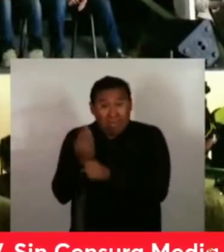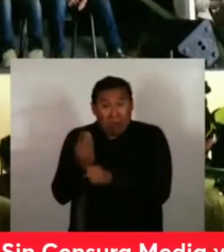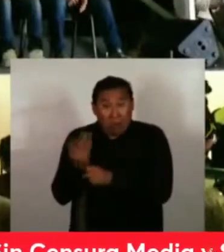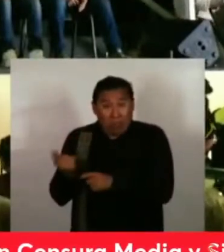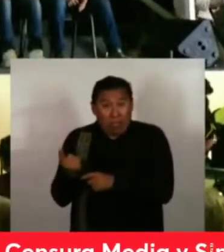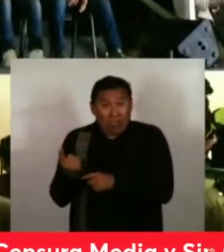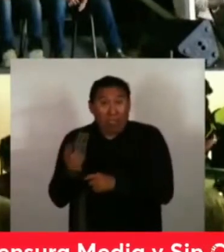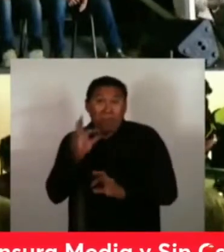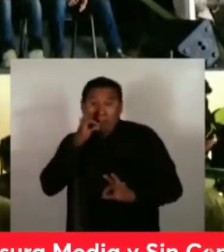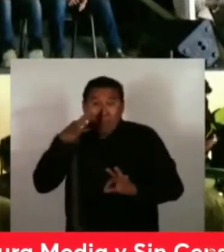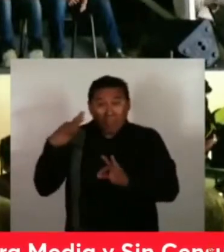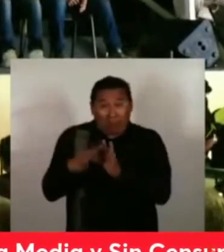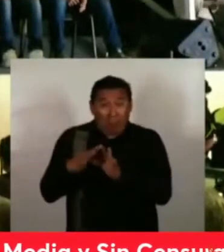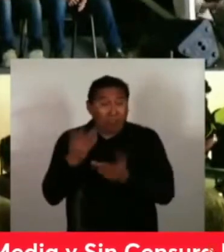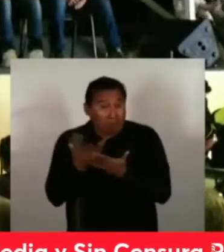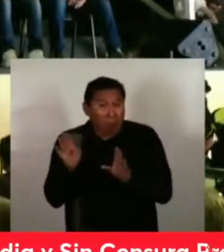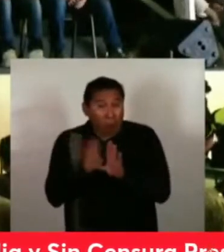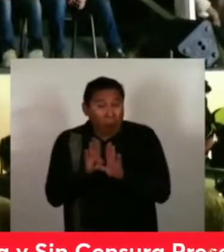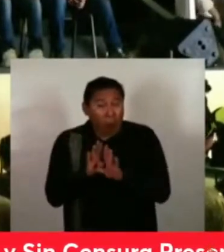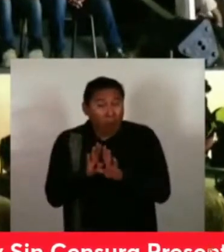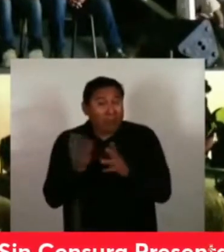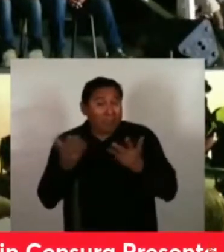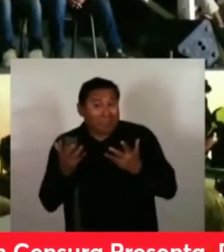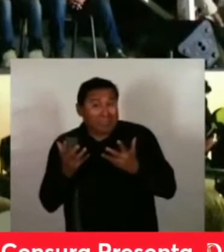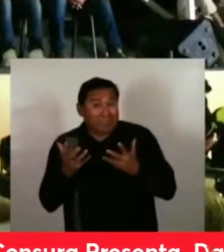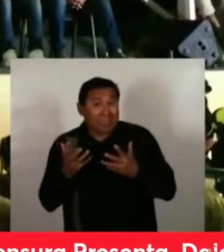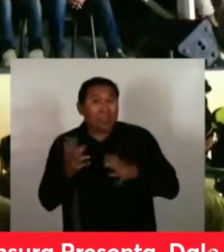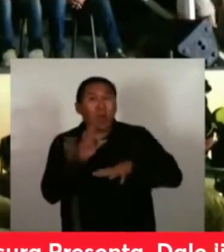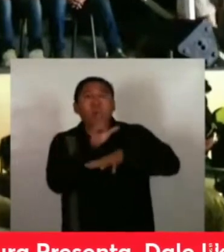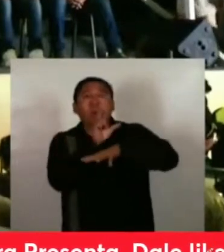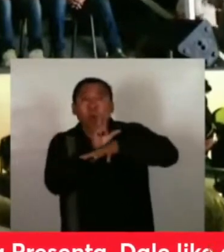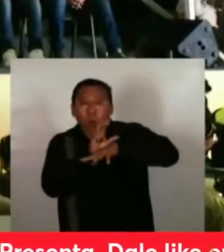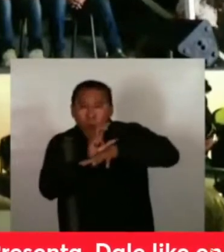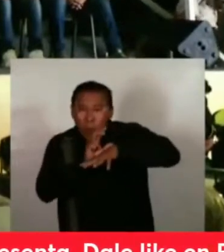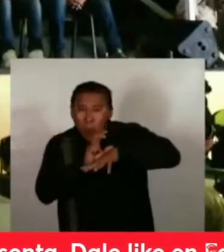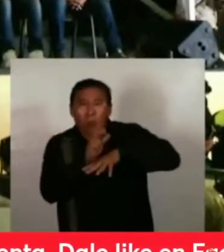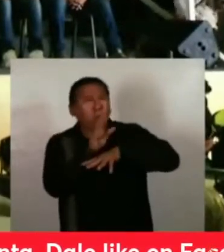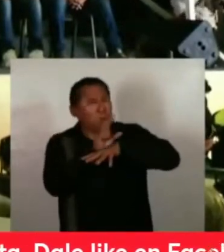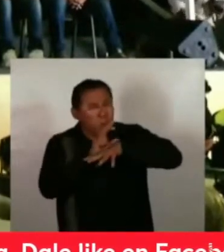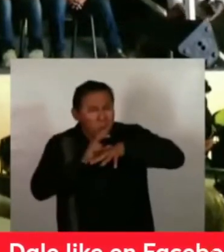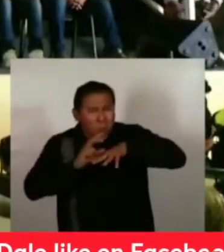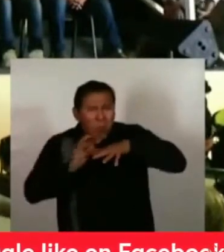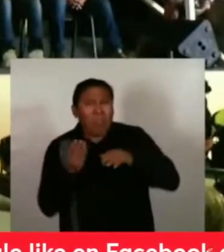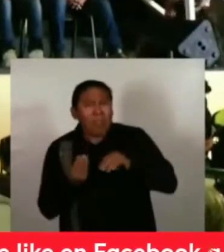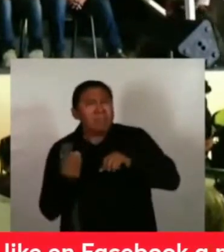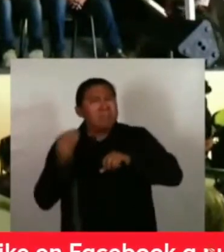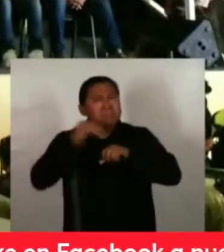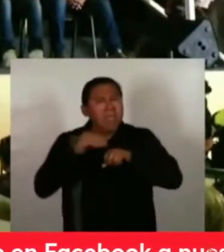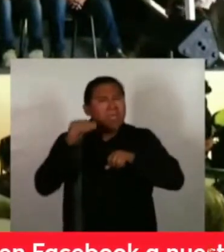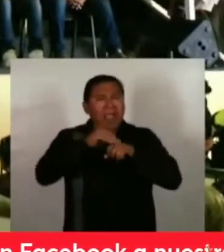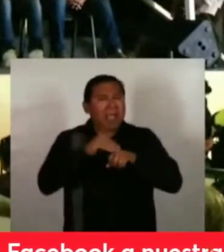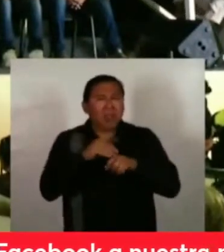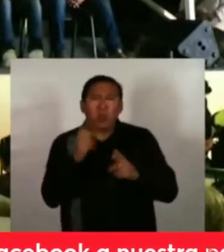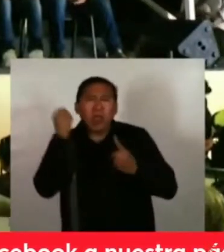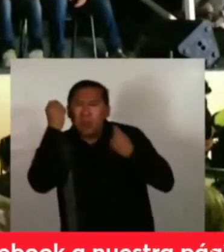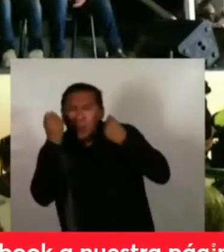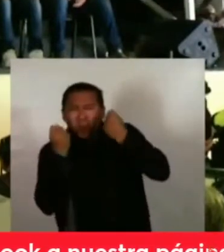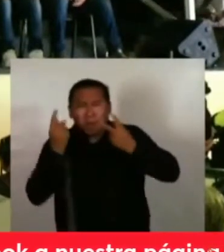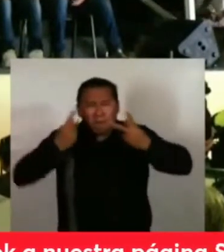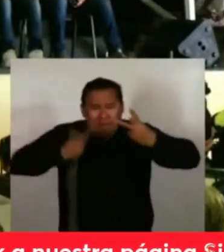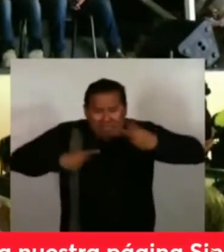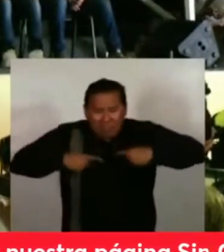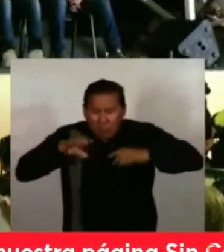encargar, en parte, que también sea un tren de carga para el desarrollo del sureste, que no solo sea turismo,